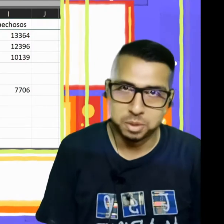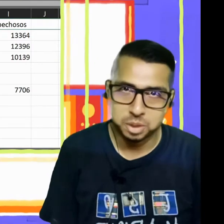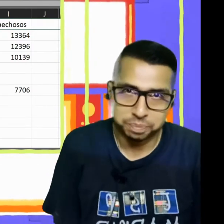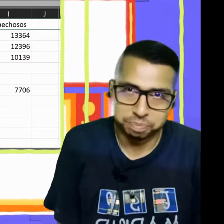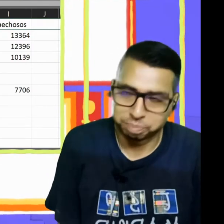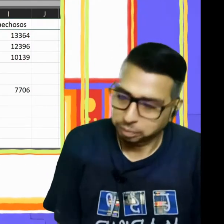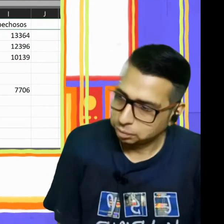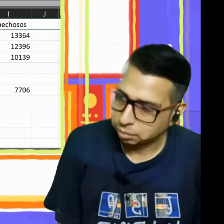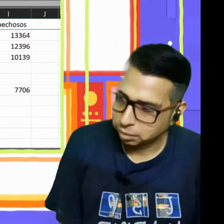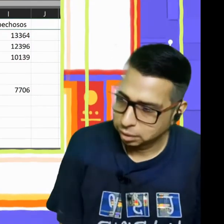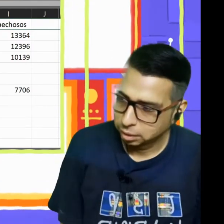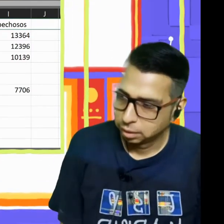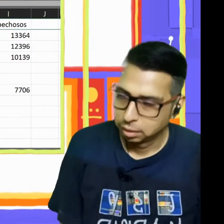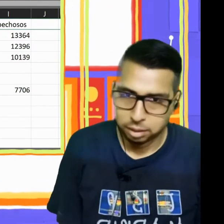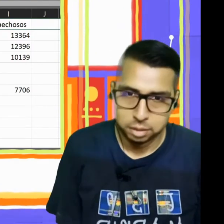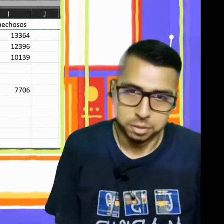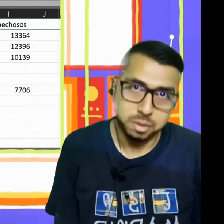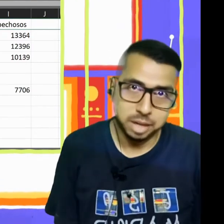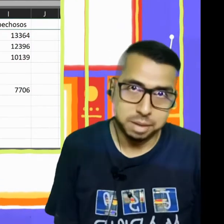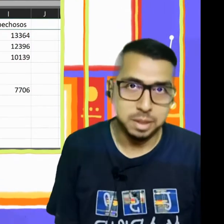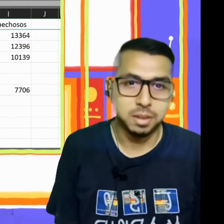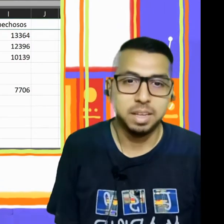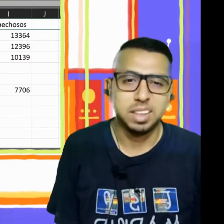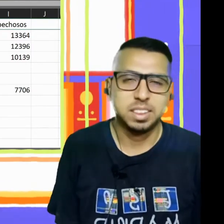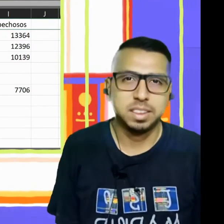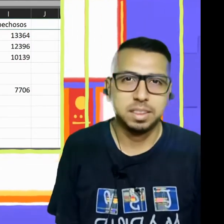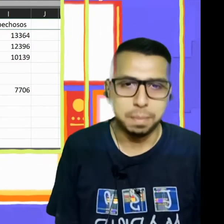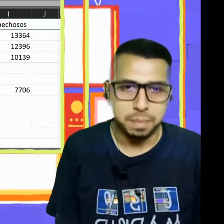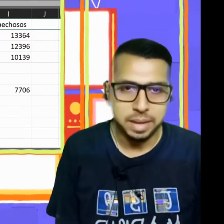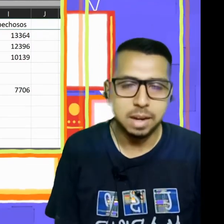esperábamos. Fue un incremento de